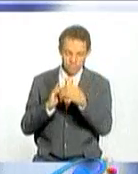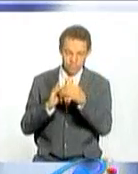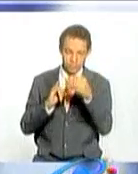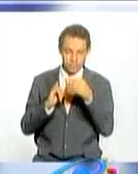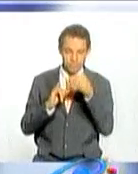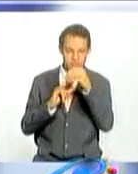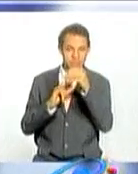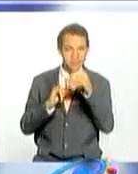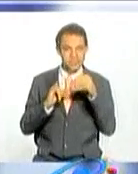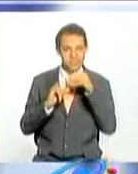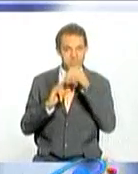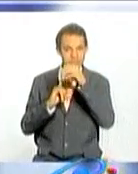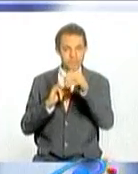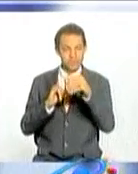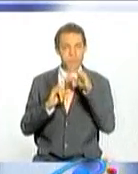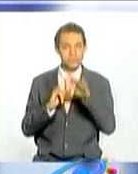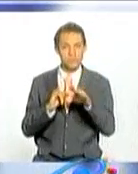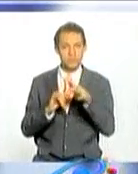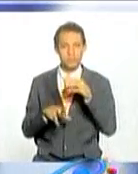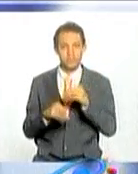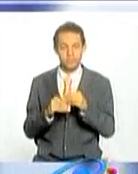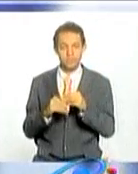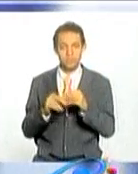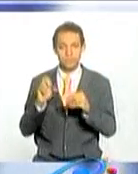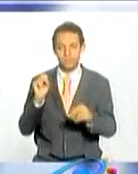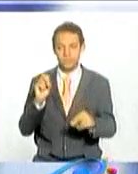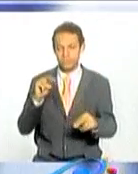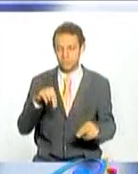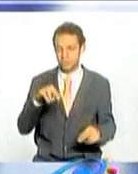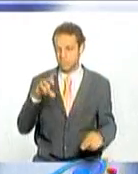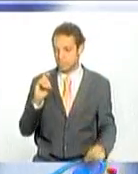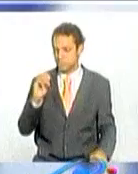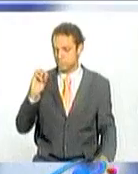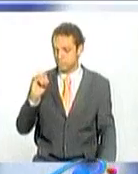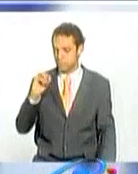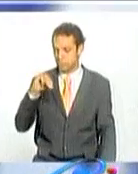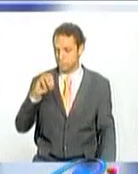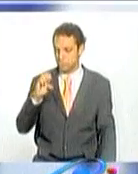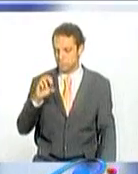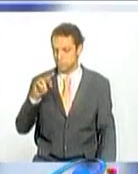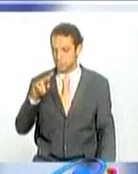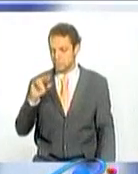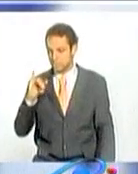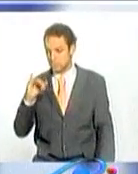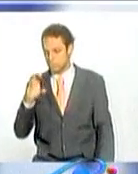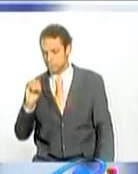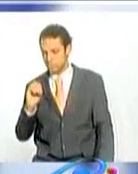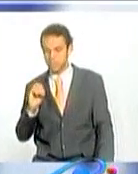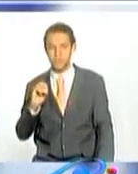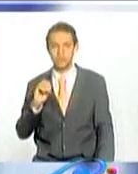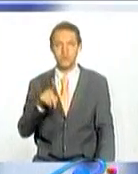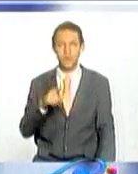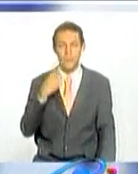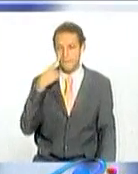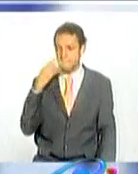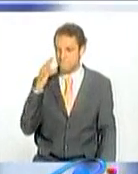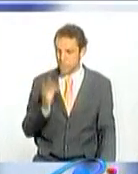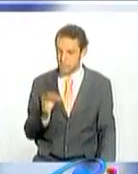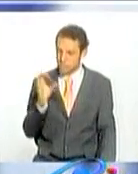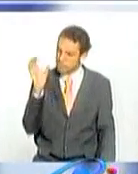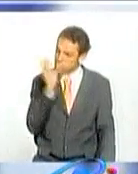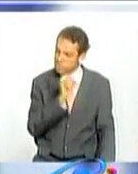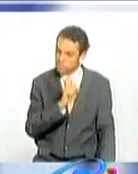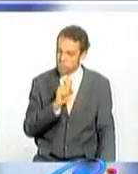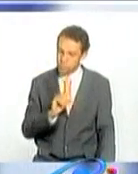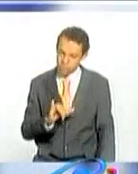miomas. Vemos el endometrio, que es una línea aquí muy pequeña, en este caso no se está definiendo muy bien, que no está